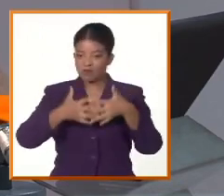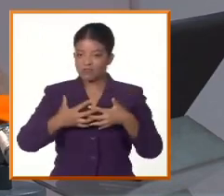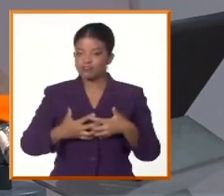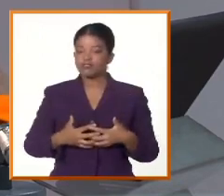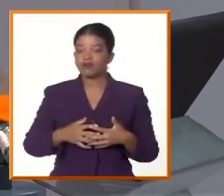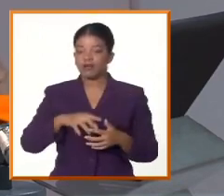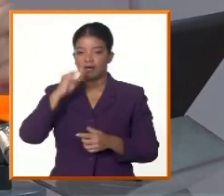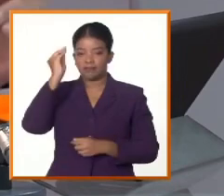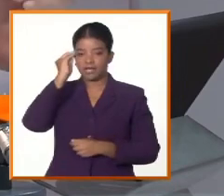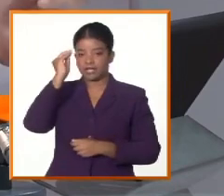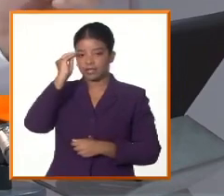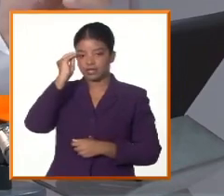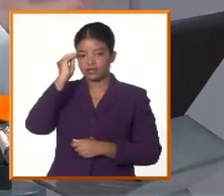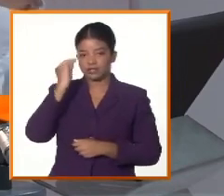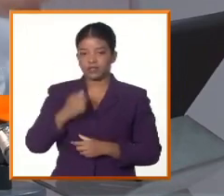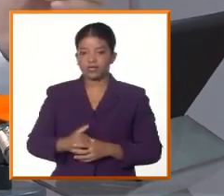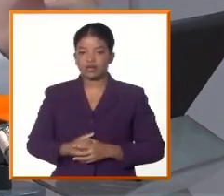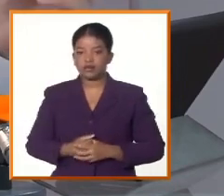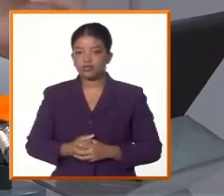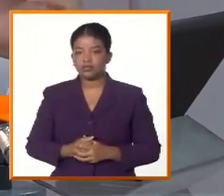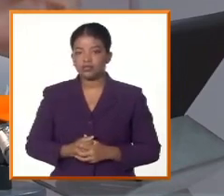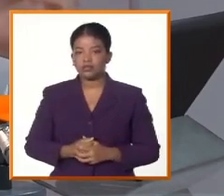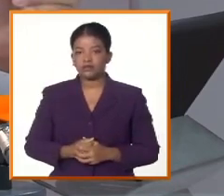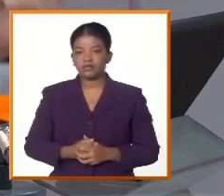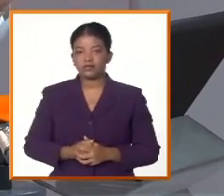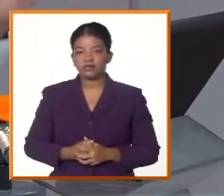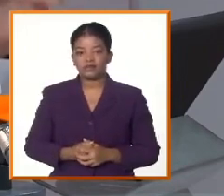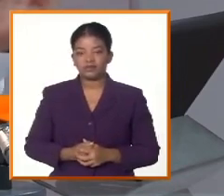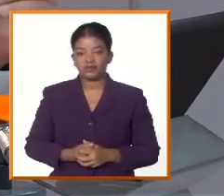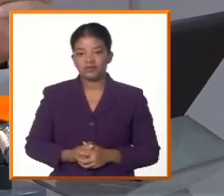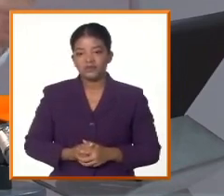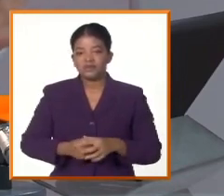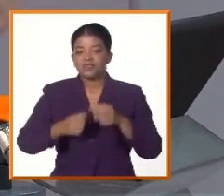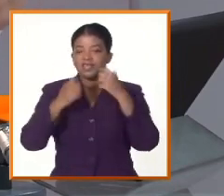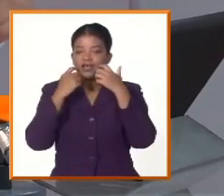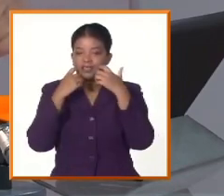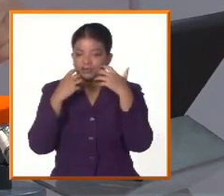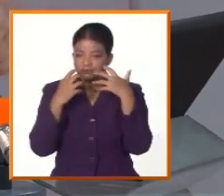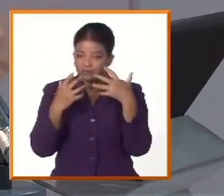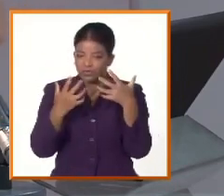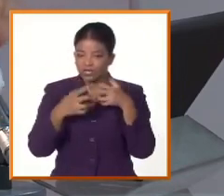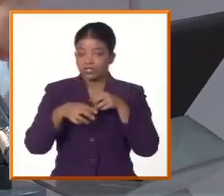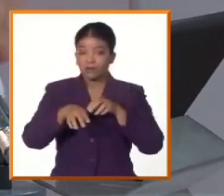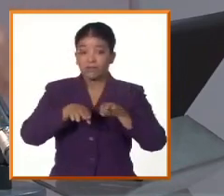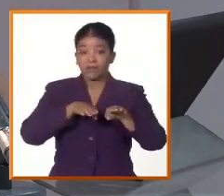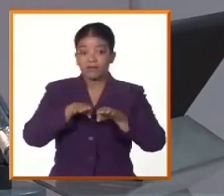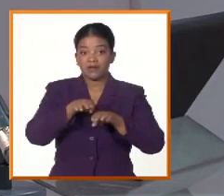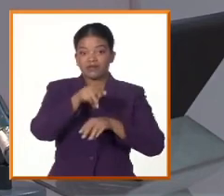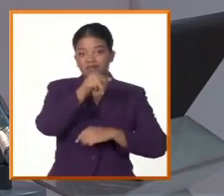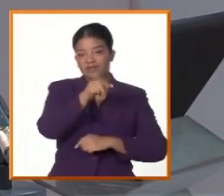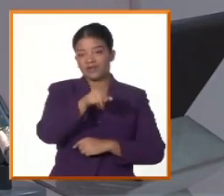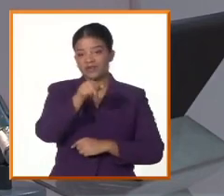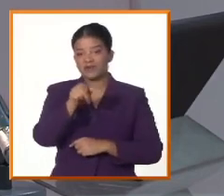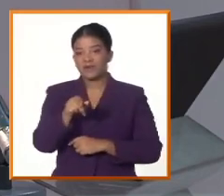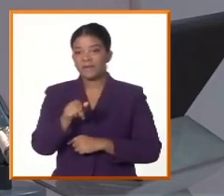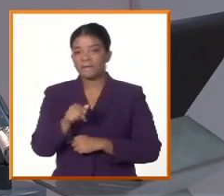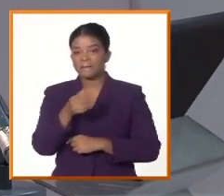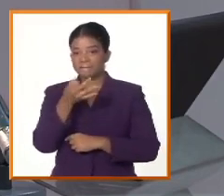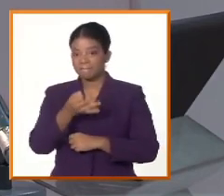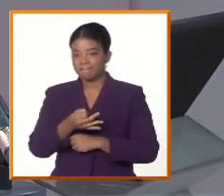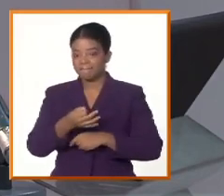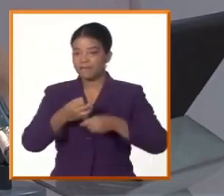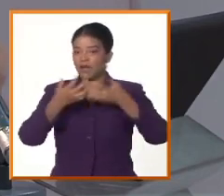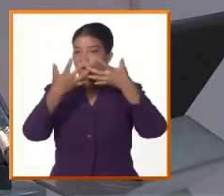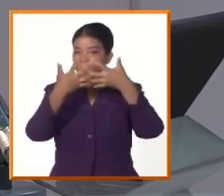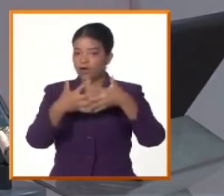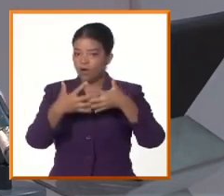viceversa o sea es importante la preparación de ese personal que está enfrentado llevarlo